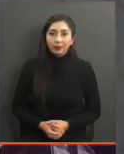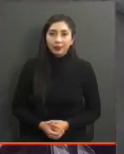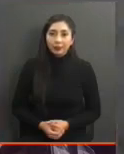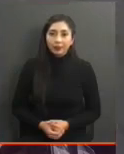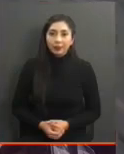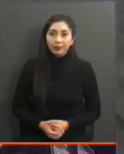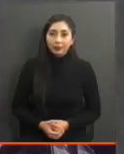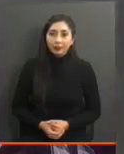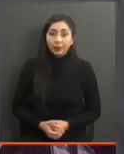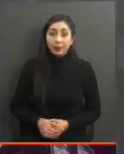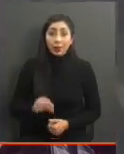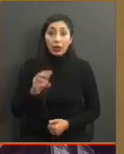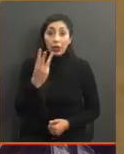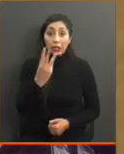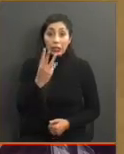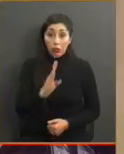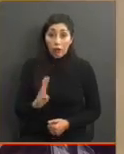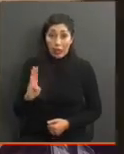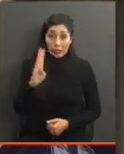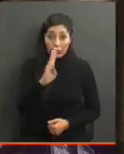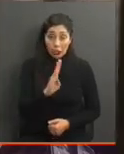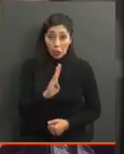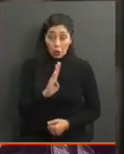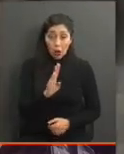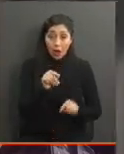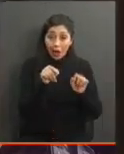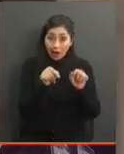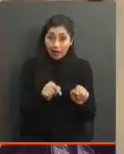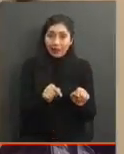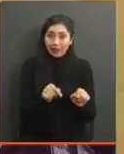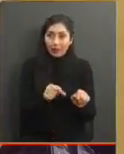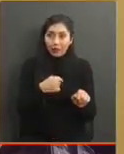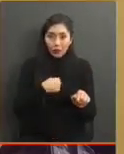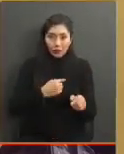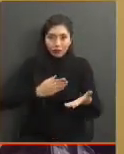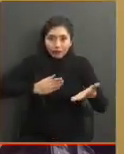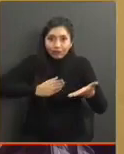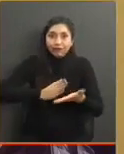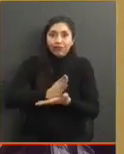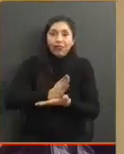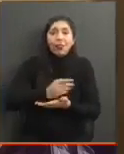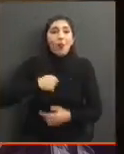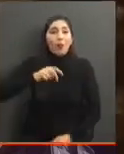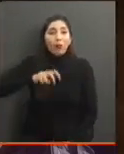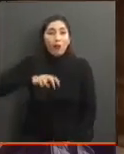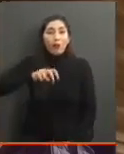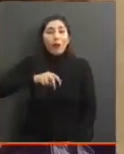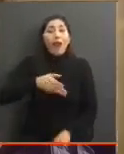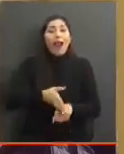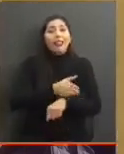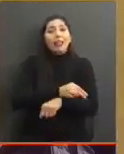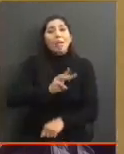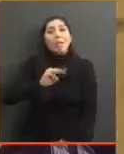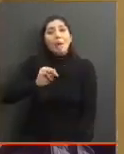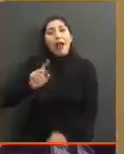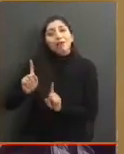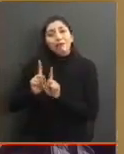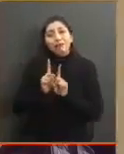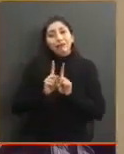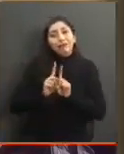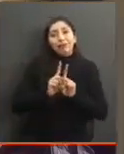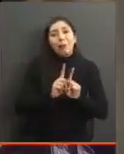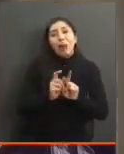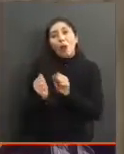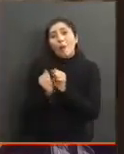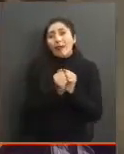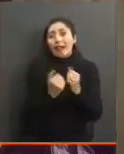En tercero básico, que desde allí que hago este recorrido. Antes lo hacía con mi madre, que me acompañaba siempre a los ensayos, a las